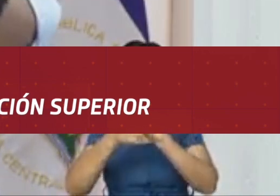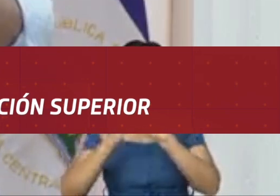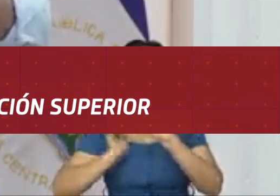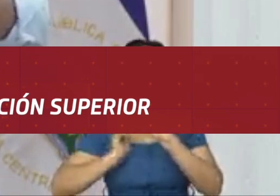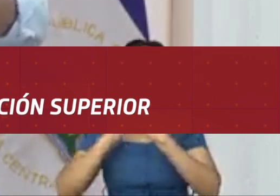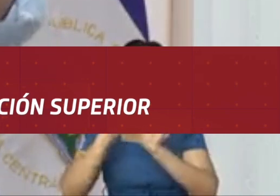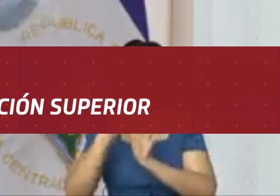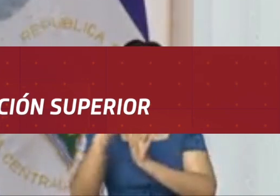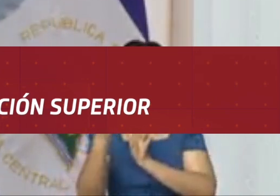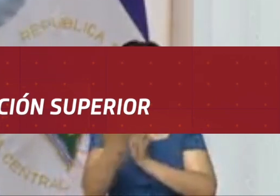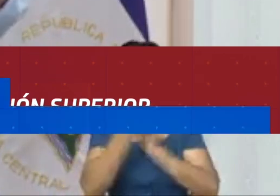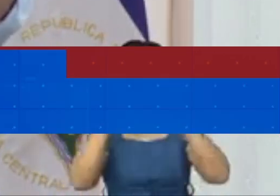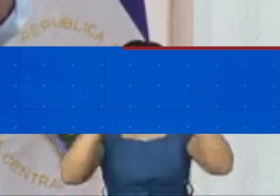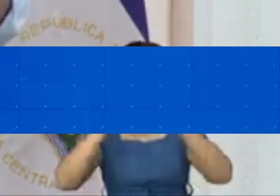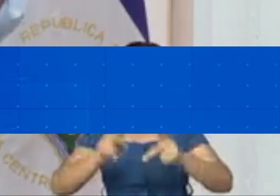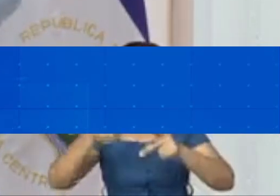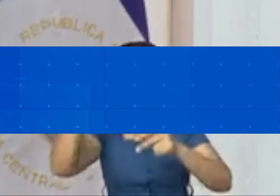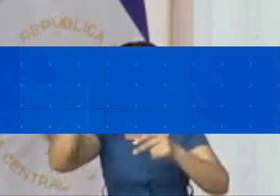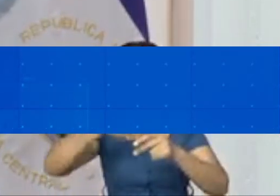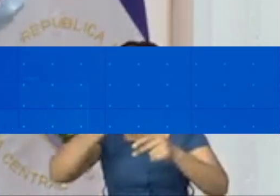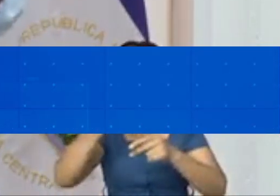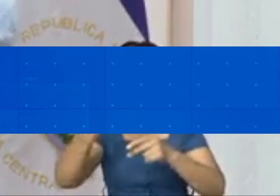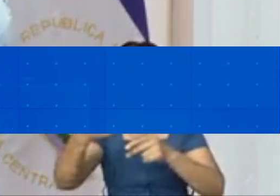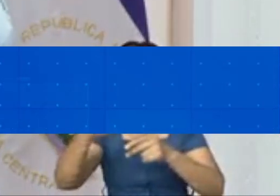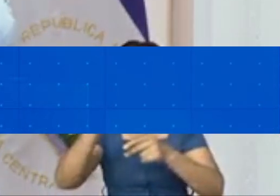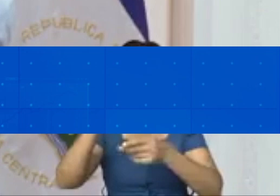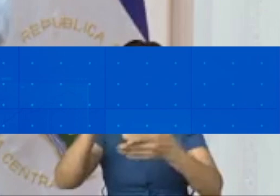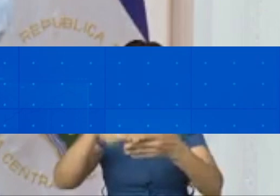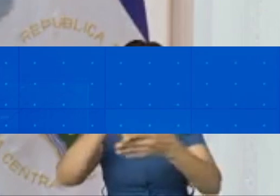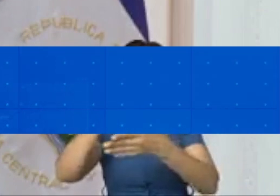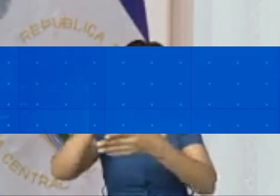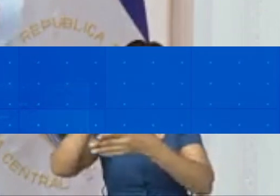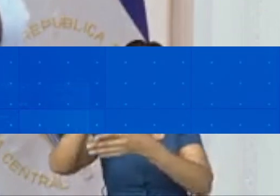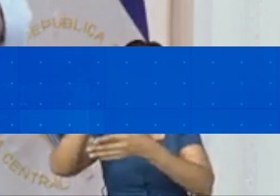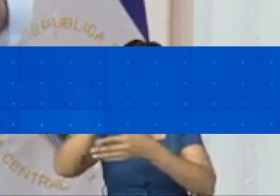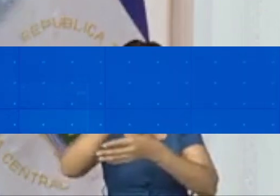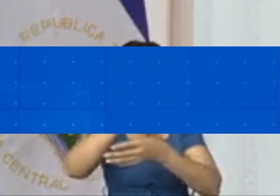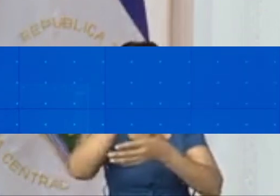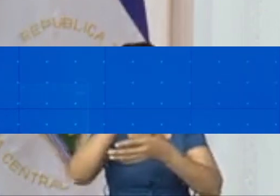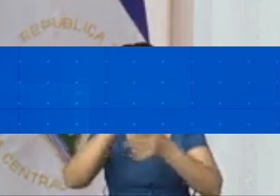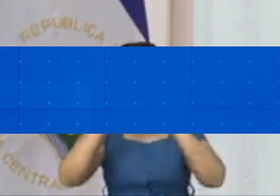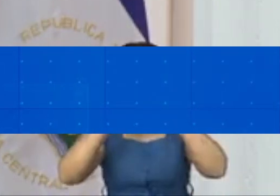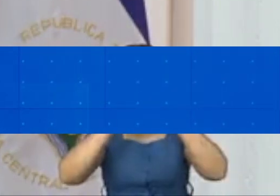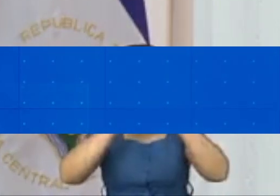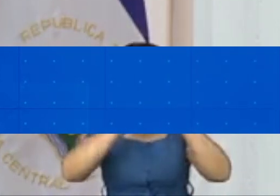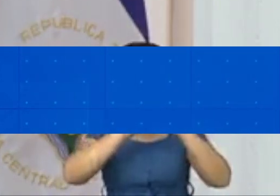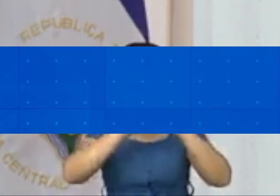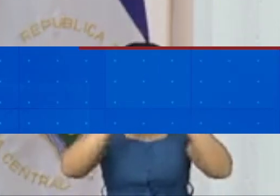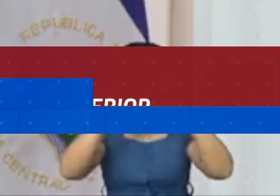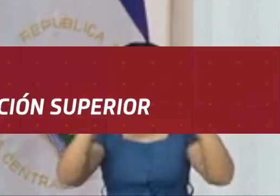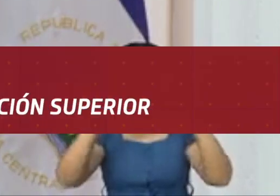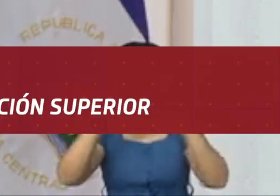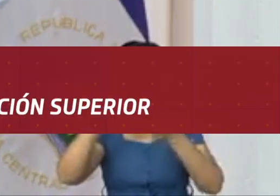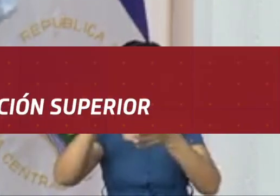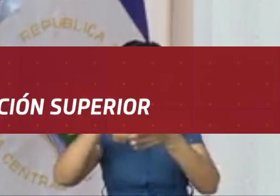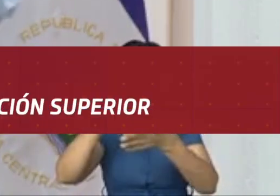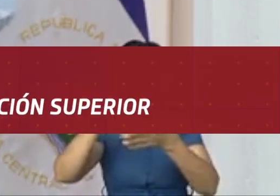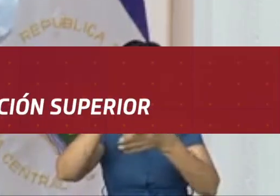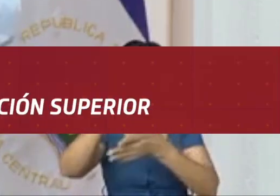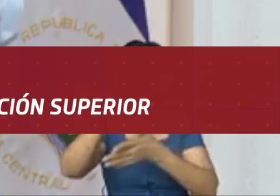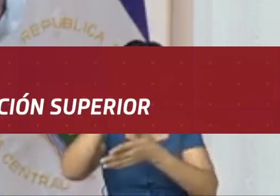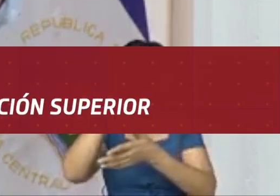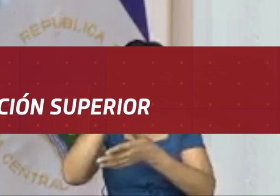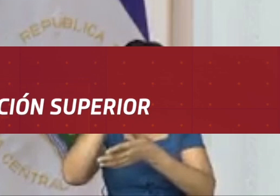todas las autoridades eran electas y claro al elegir esa elección